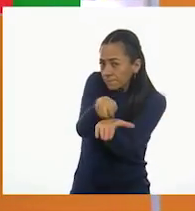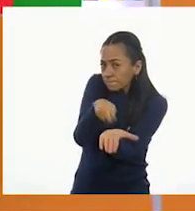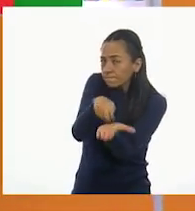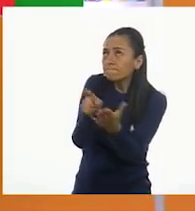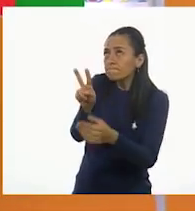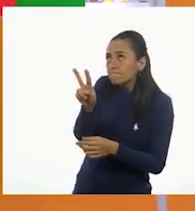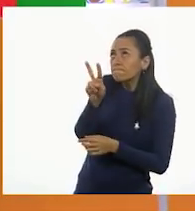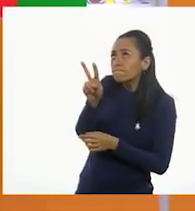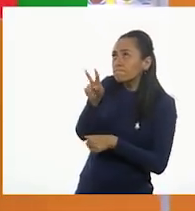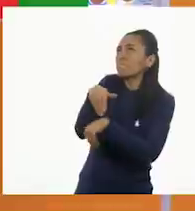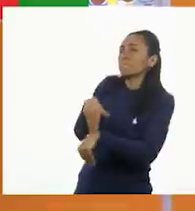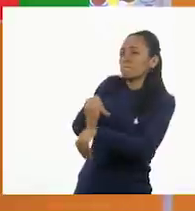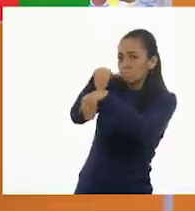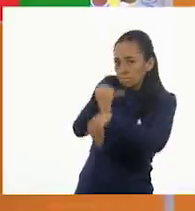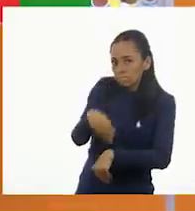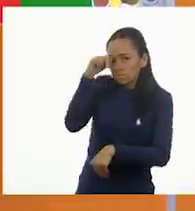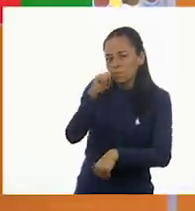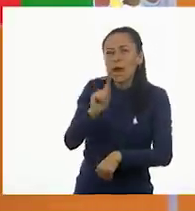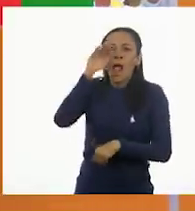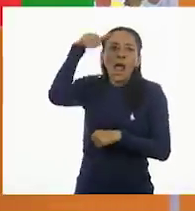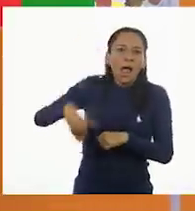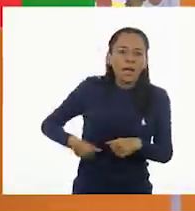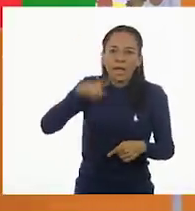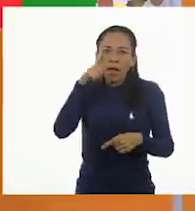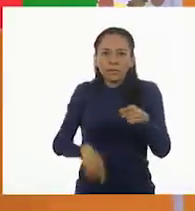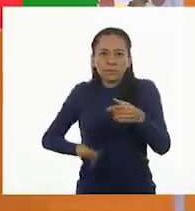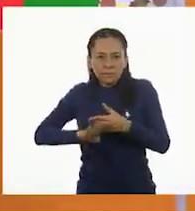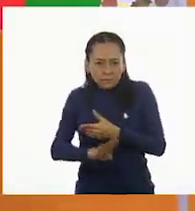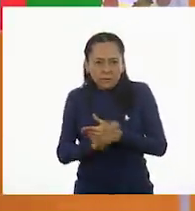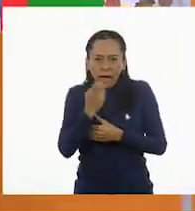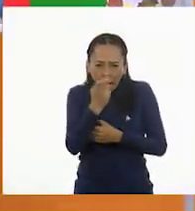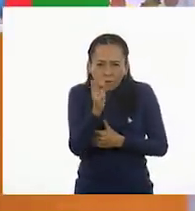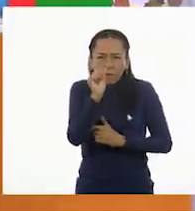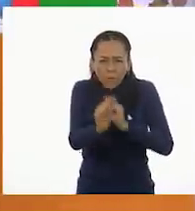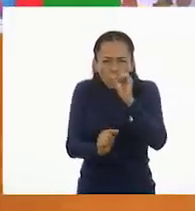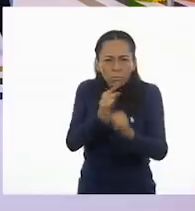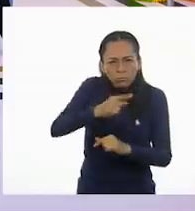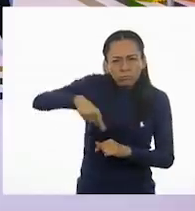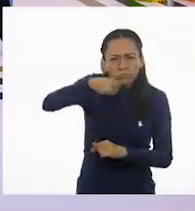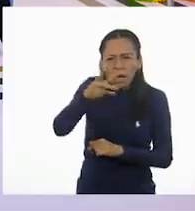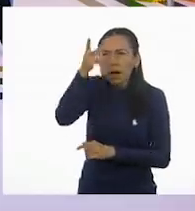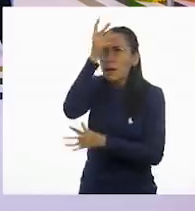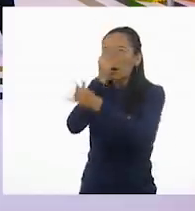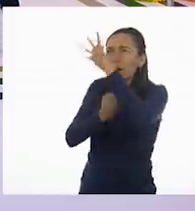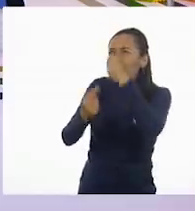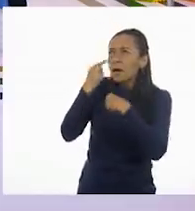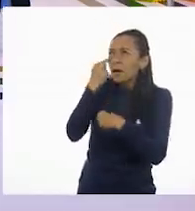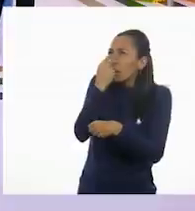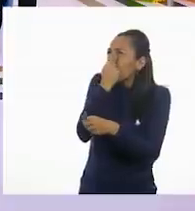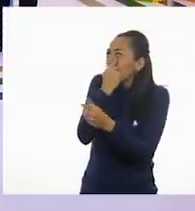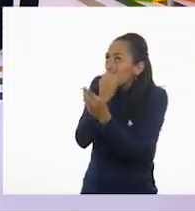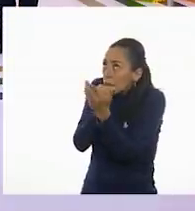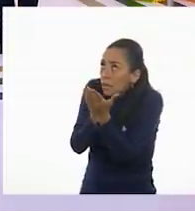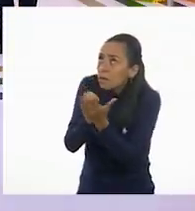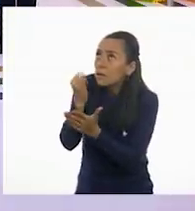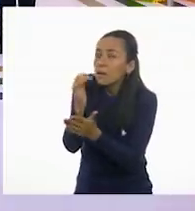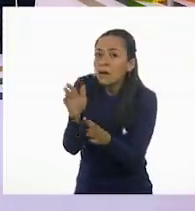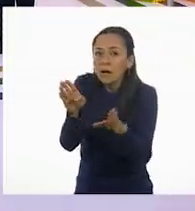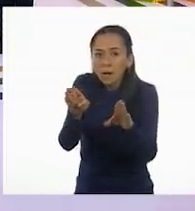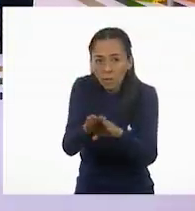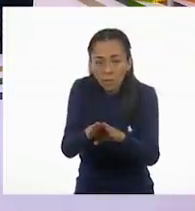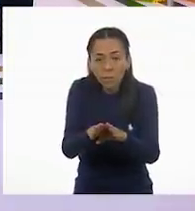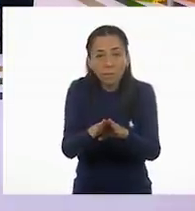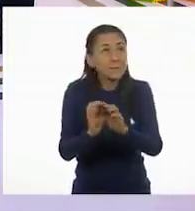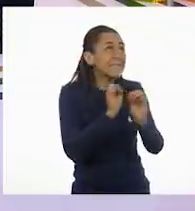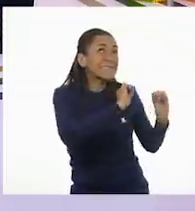manera irán aprendiendo a tomar decisiones. ¿Estamos de acuerdo? ¡Sí! Antes de terminar entonces esta sesión, me